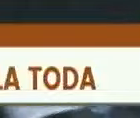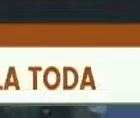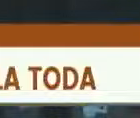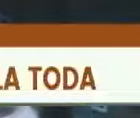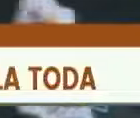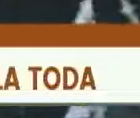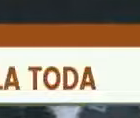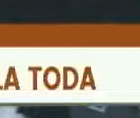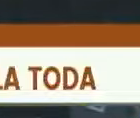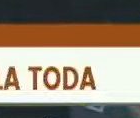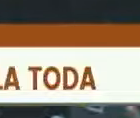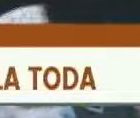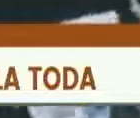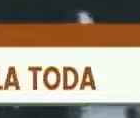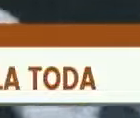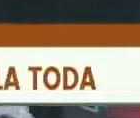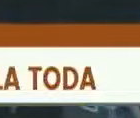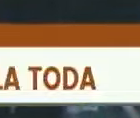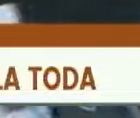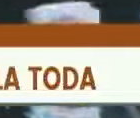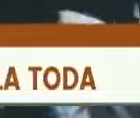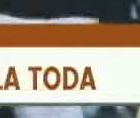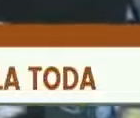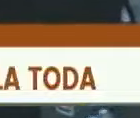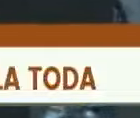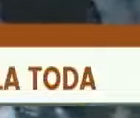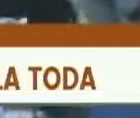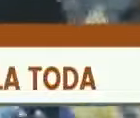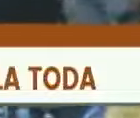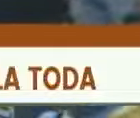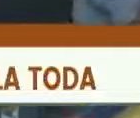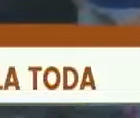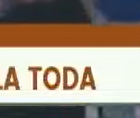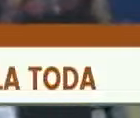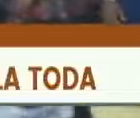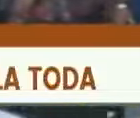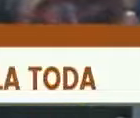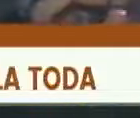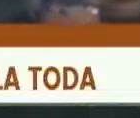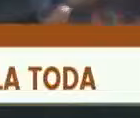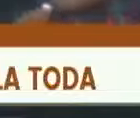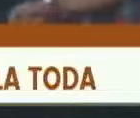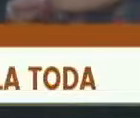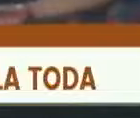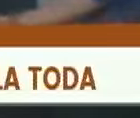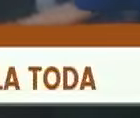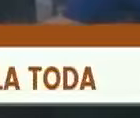Yeah.